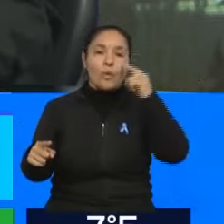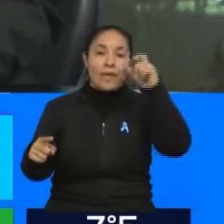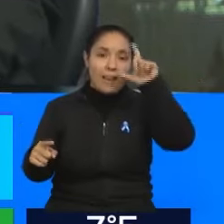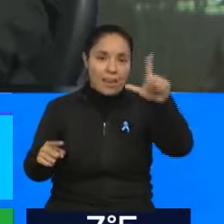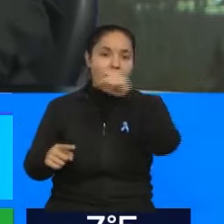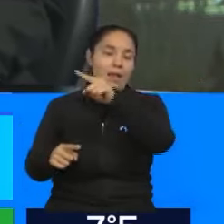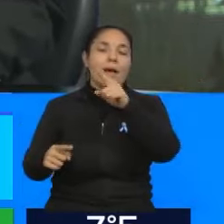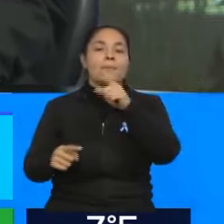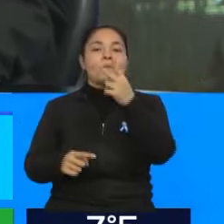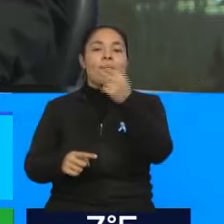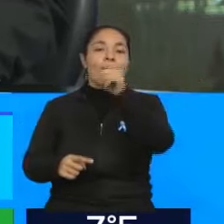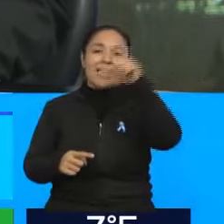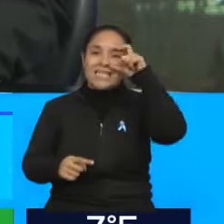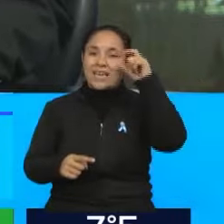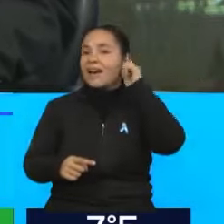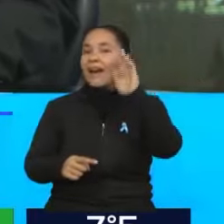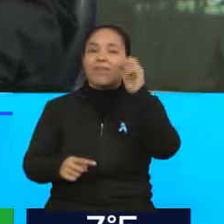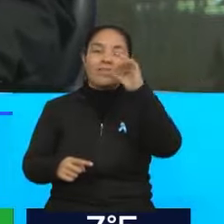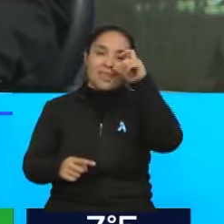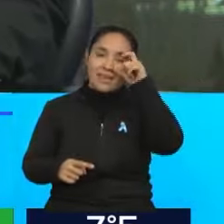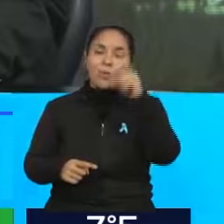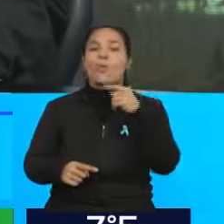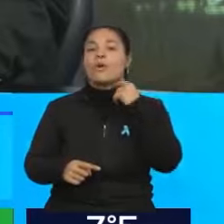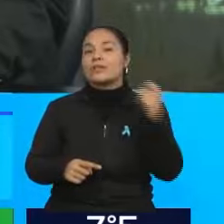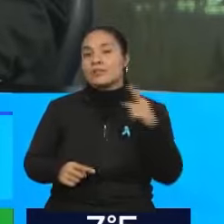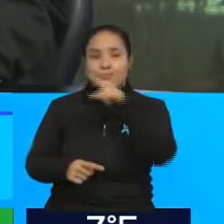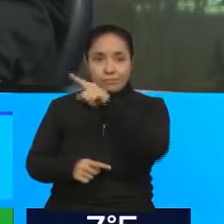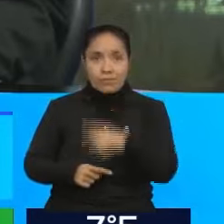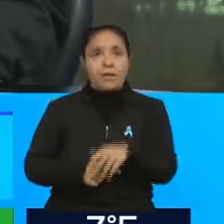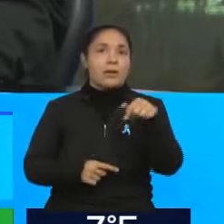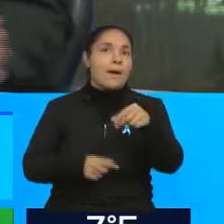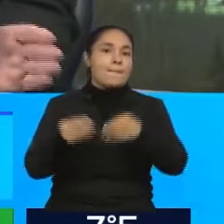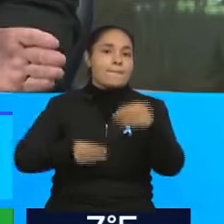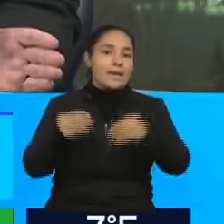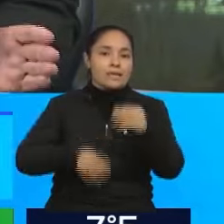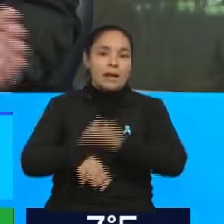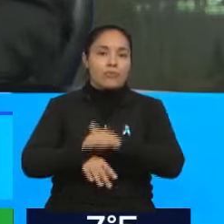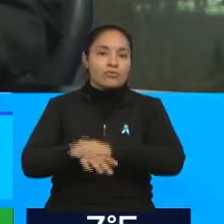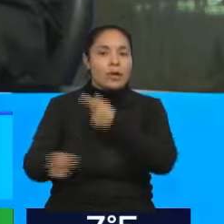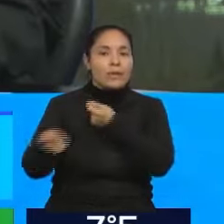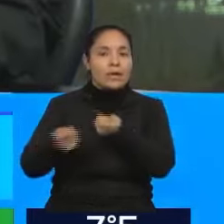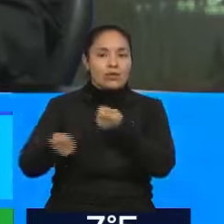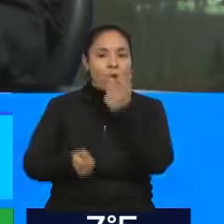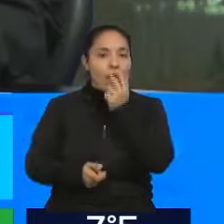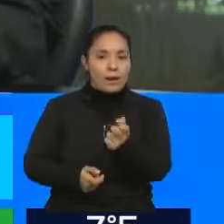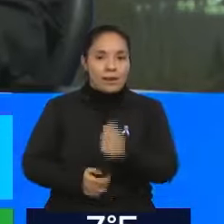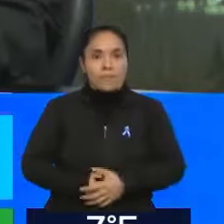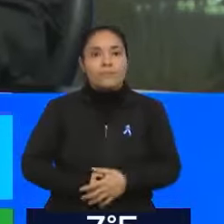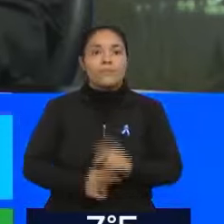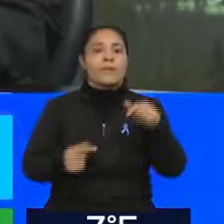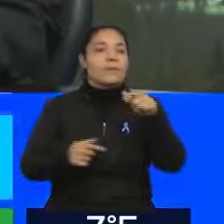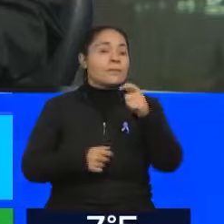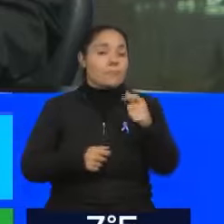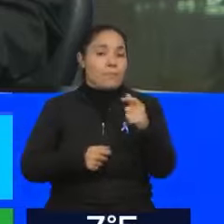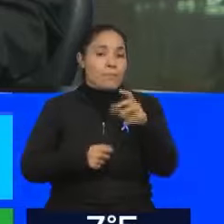cuatro generadoras de energía, por un año más van a estar en manos de esta empresa. Hace pocos días les comentábamos que la provincia